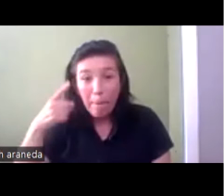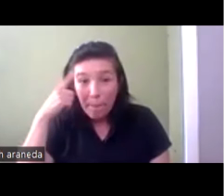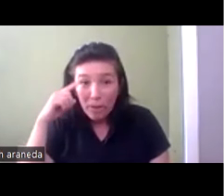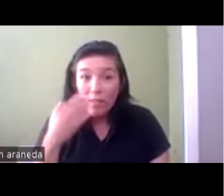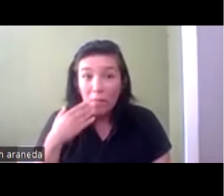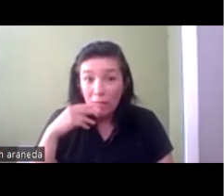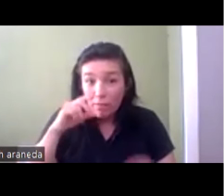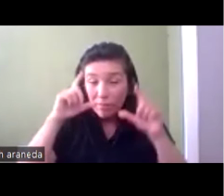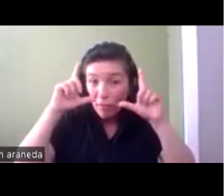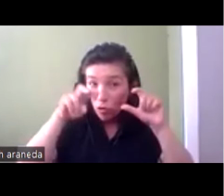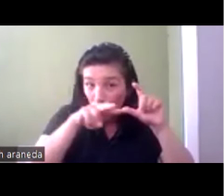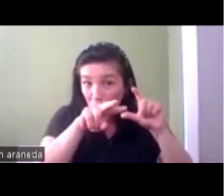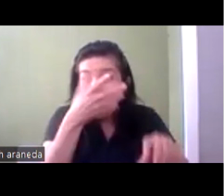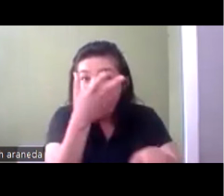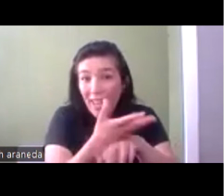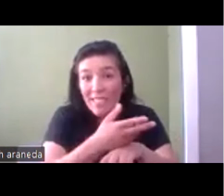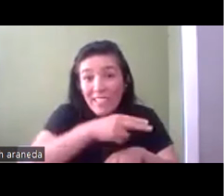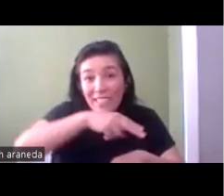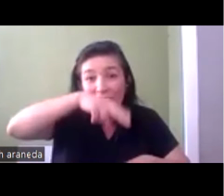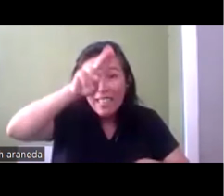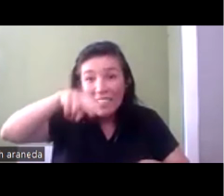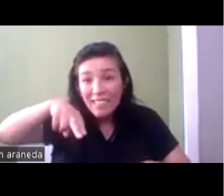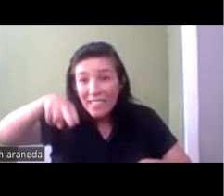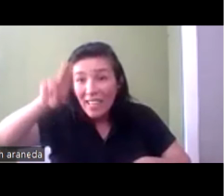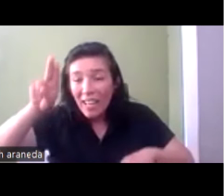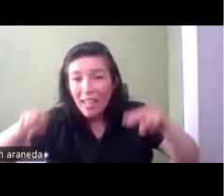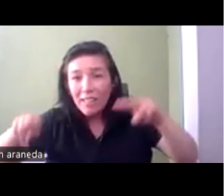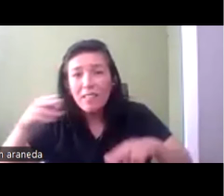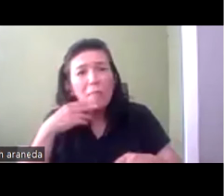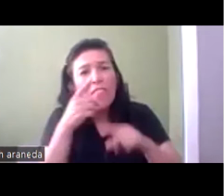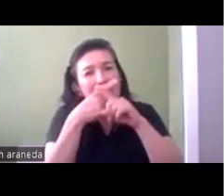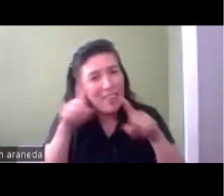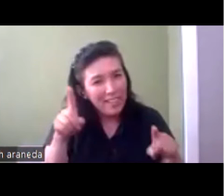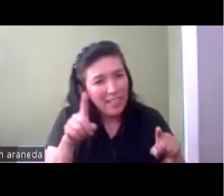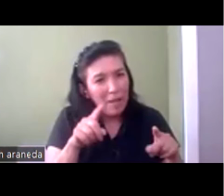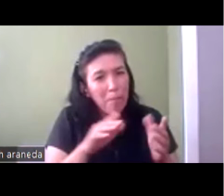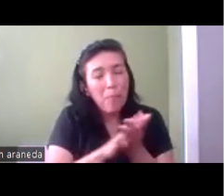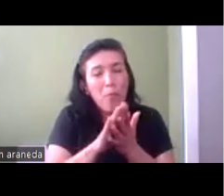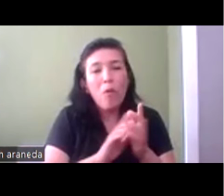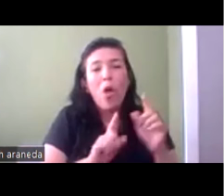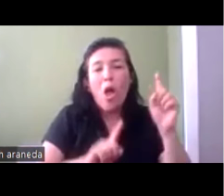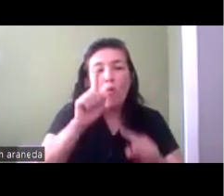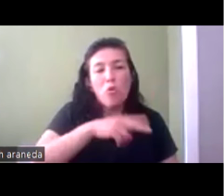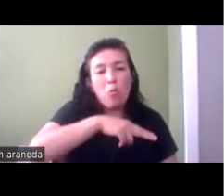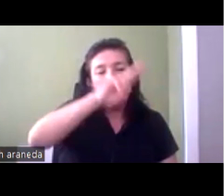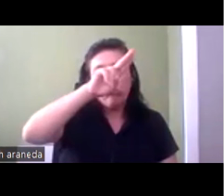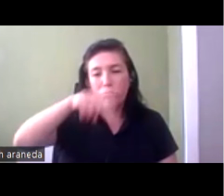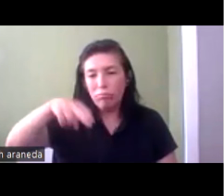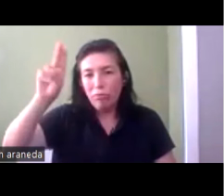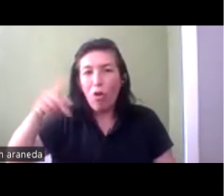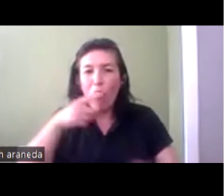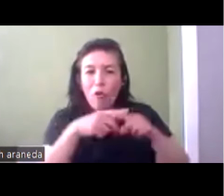patrón zigzag muestra ciertas diferencias estilísticas respecto al cómo se plasma en cada una de estas vasijas, ¿ya?